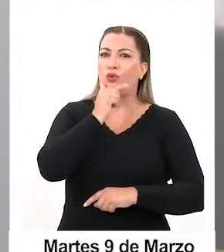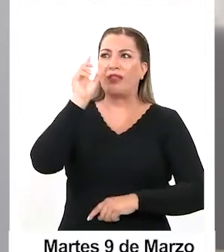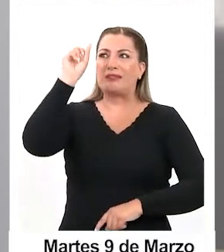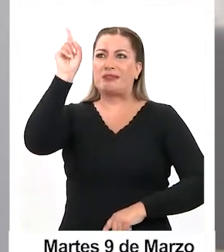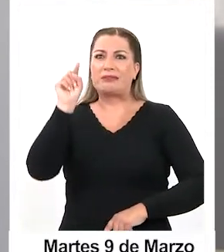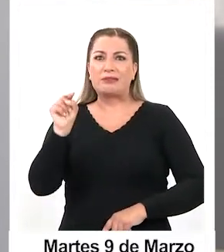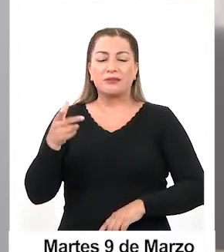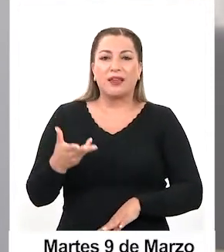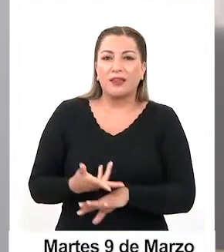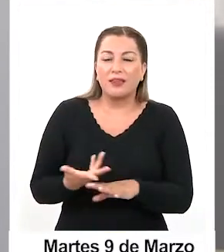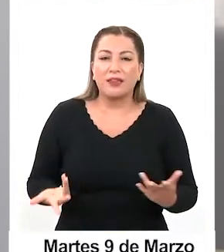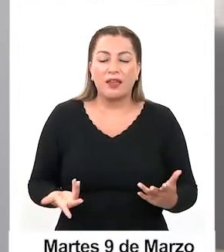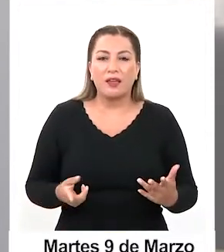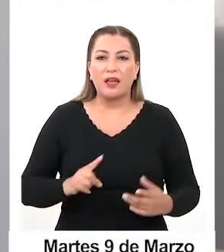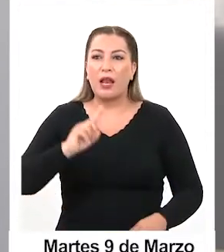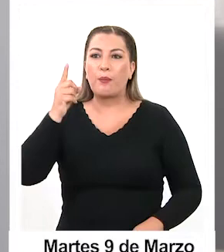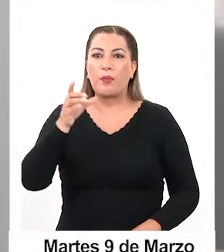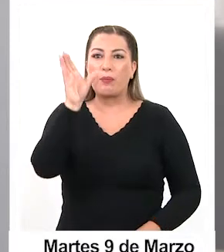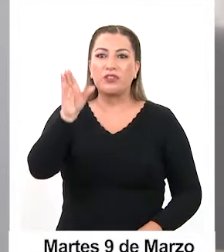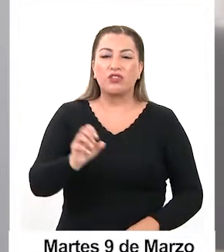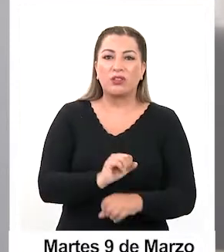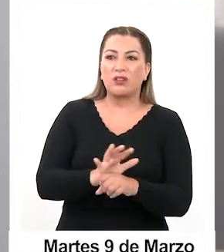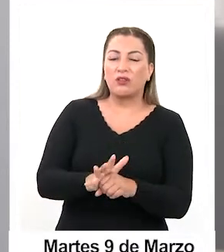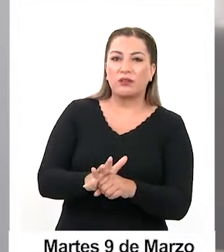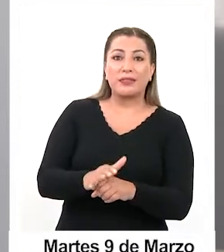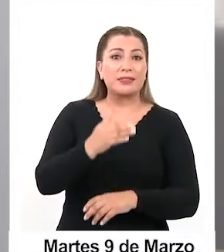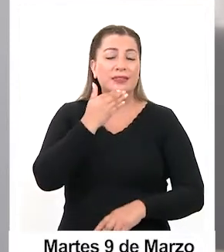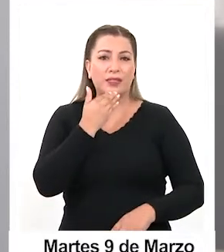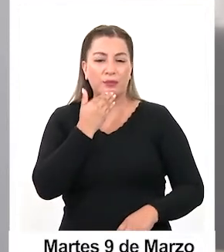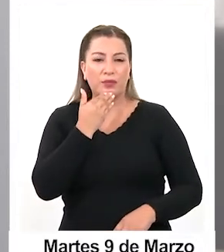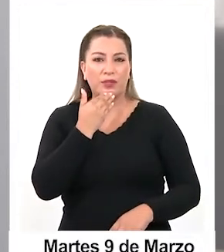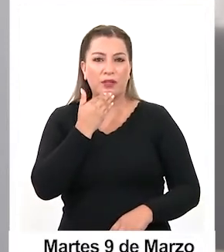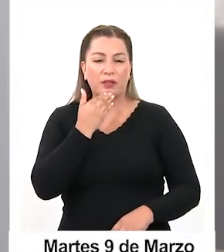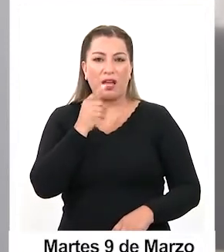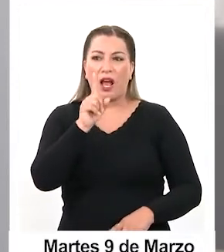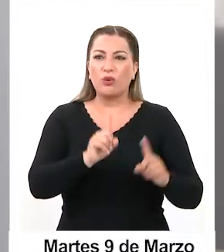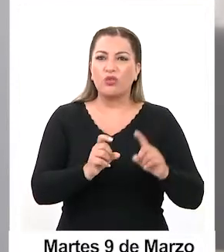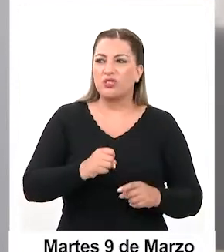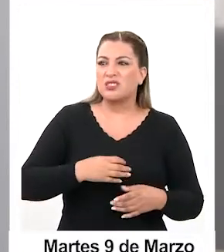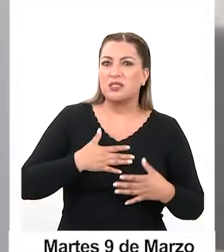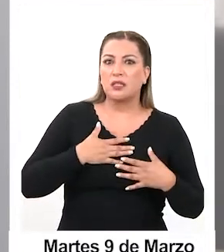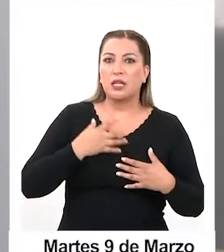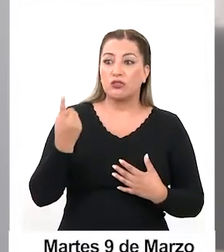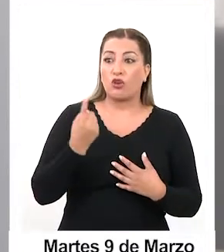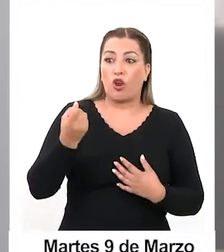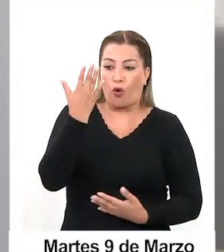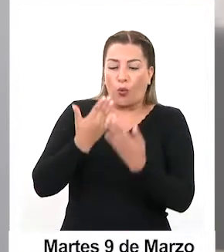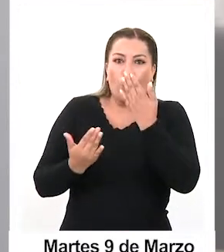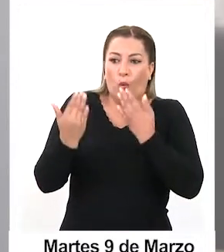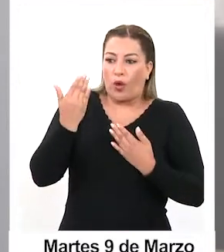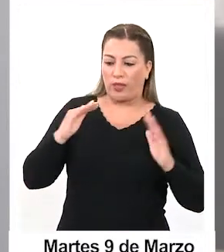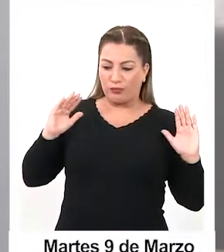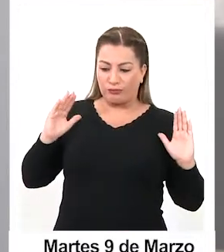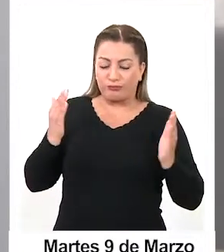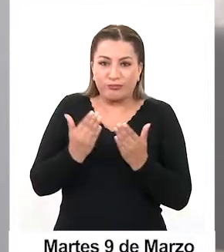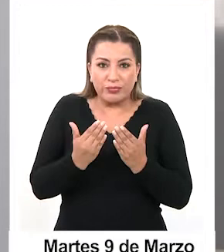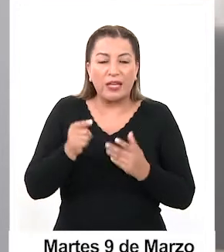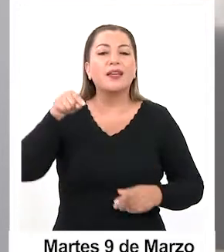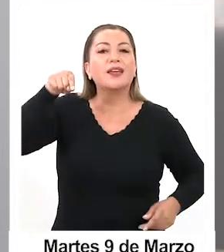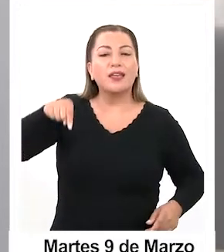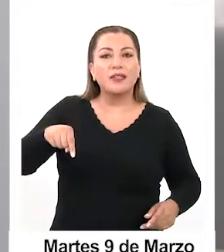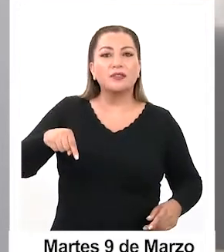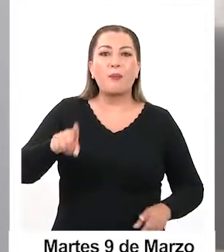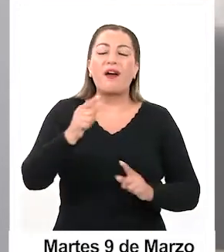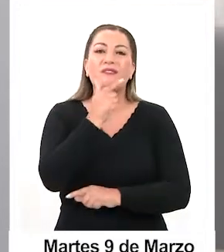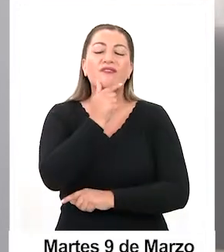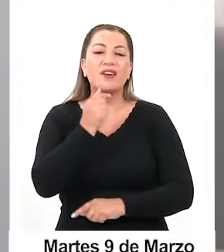generaba los primeros casos de COVID también generaron en la población una sensación de autocuidado, de autopreservación, y por lo tanto fue más